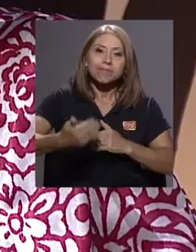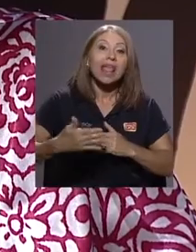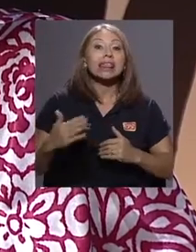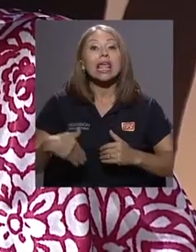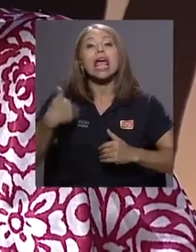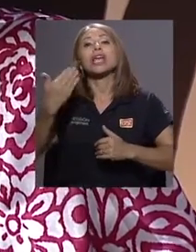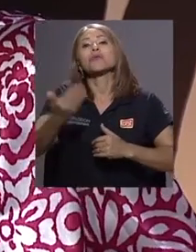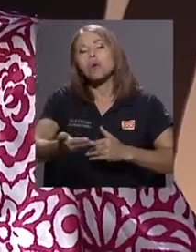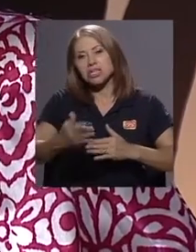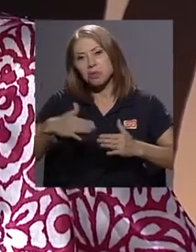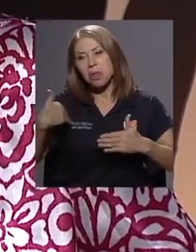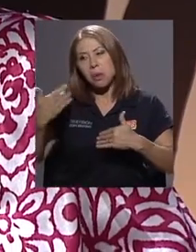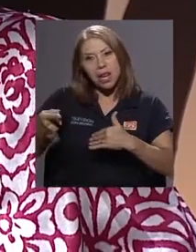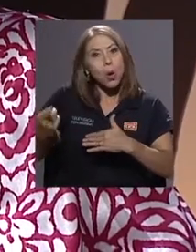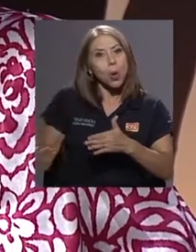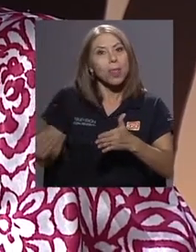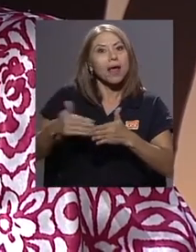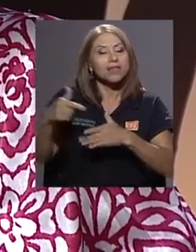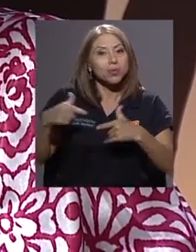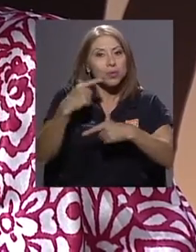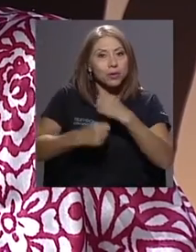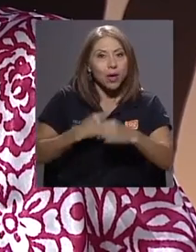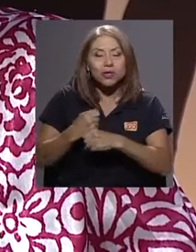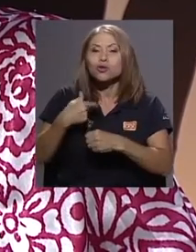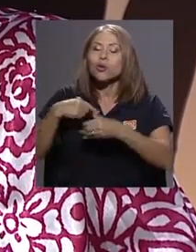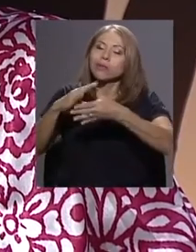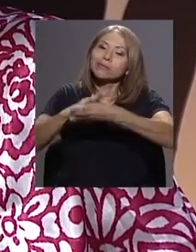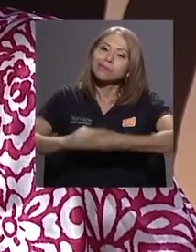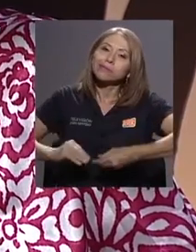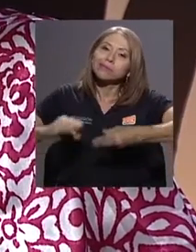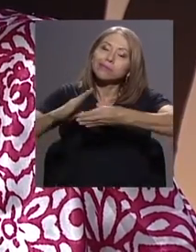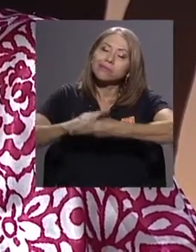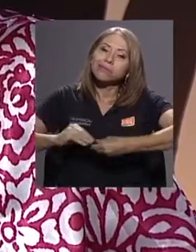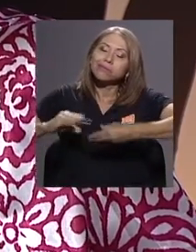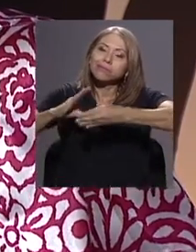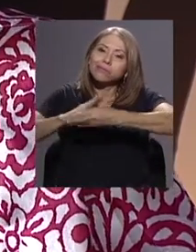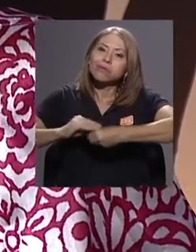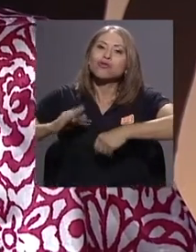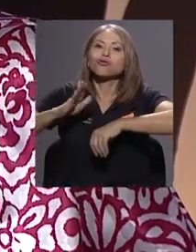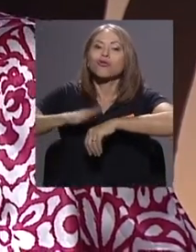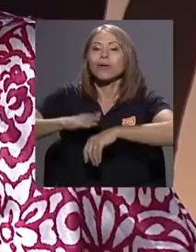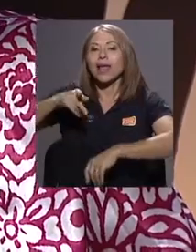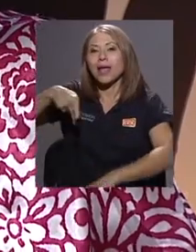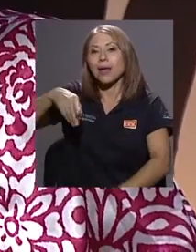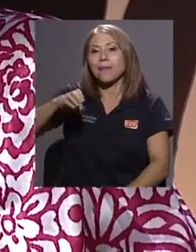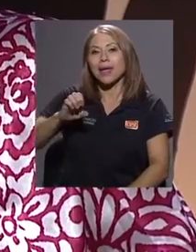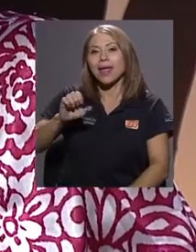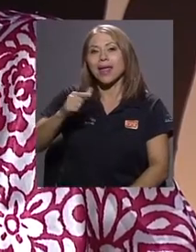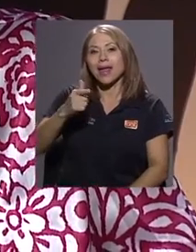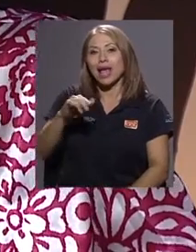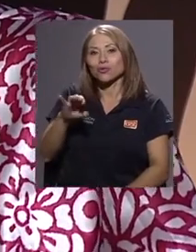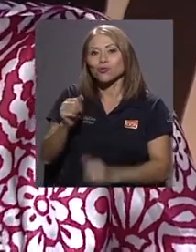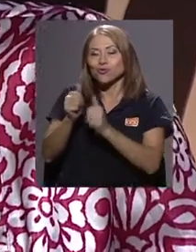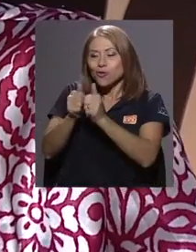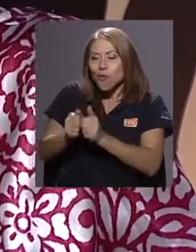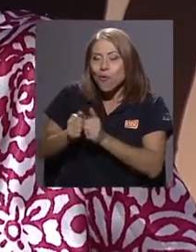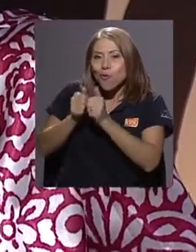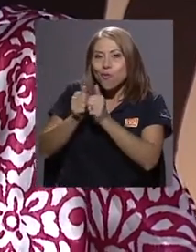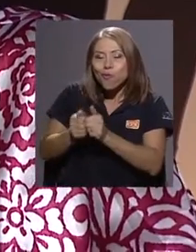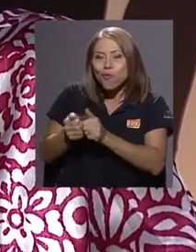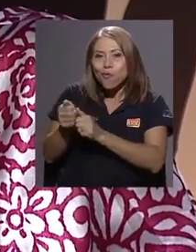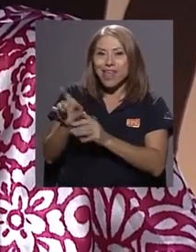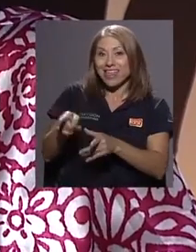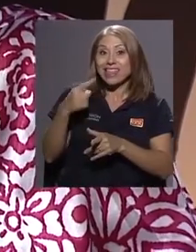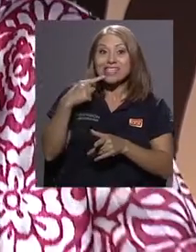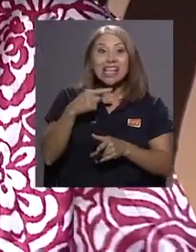año le conté un cuento del unicornio y entonces me el del pegaso y me dice oye tita si pedazos es